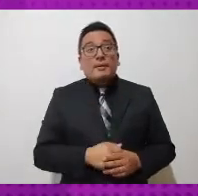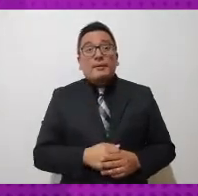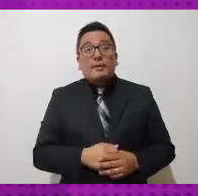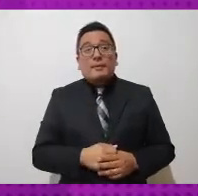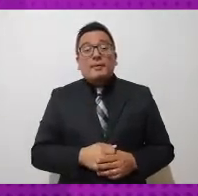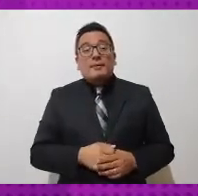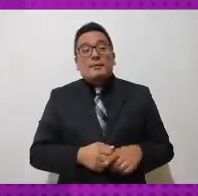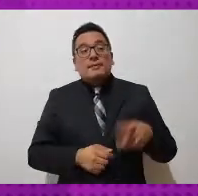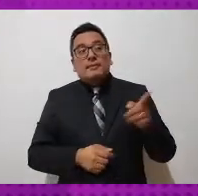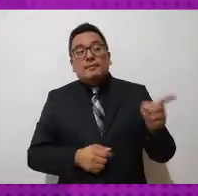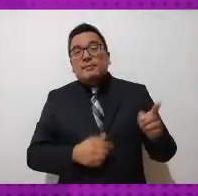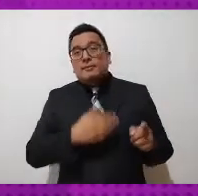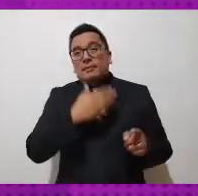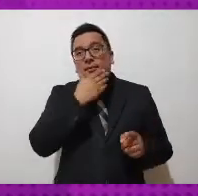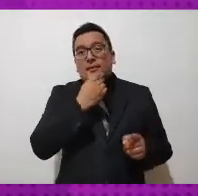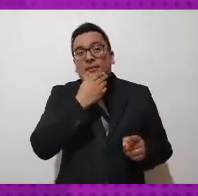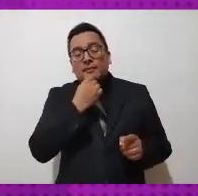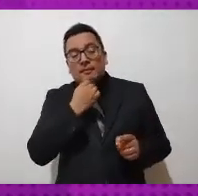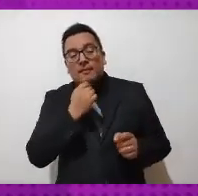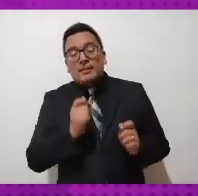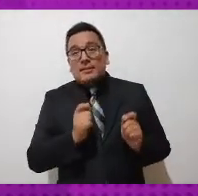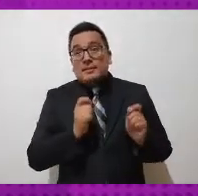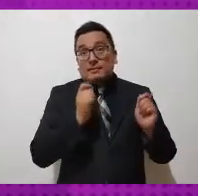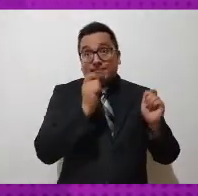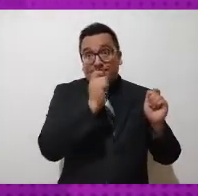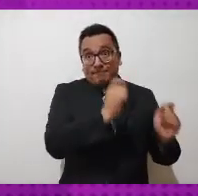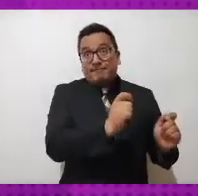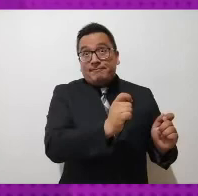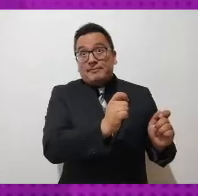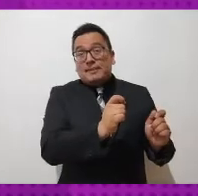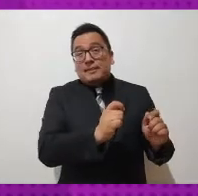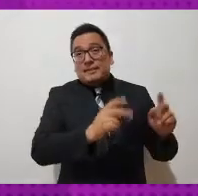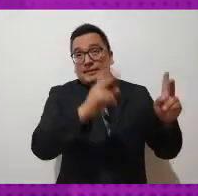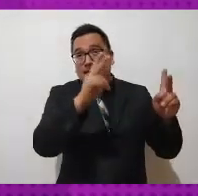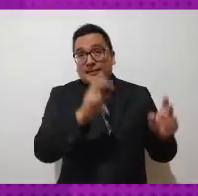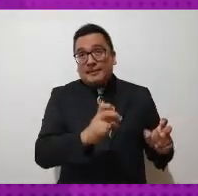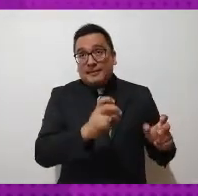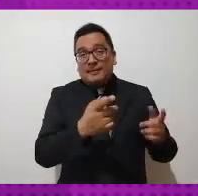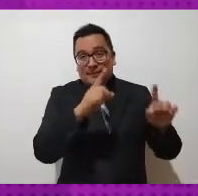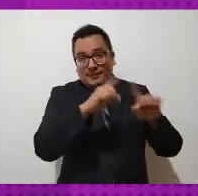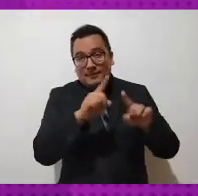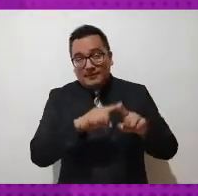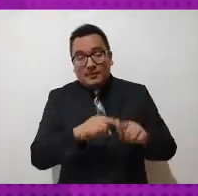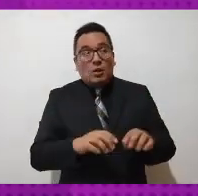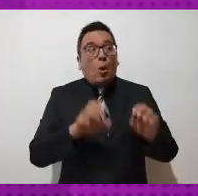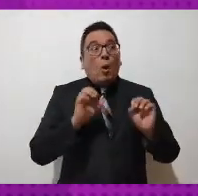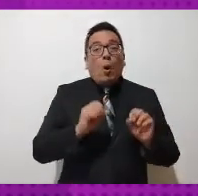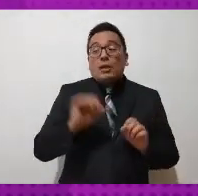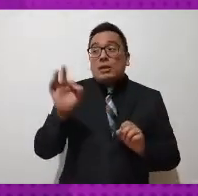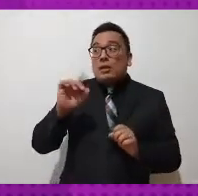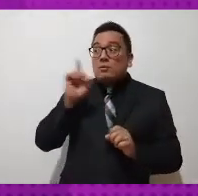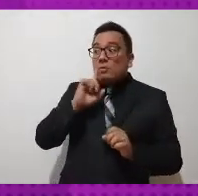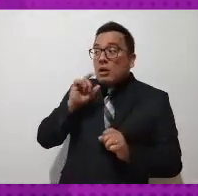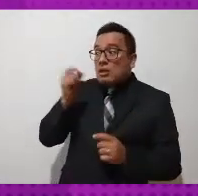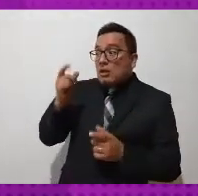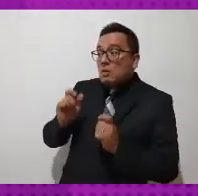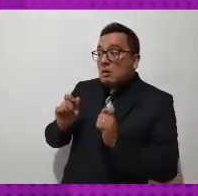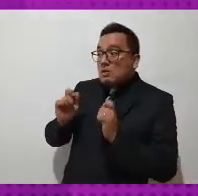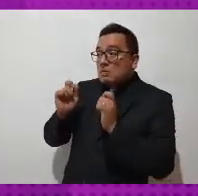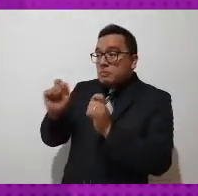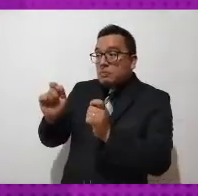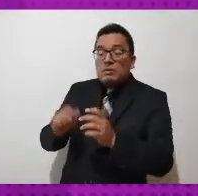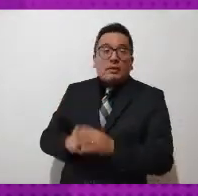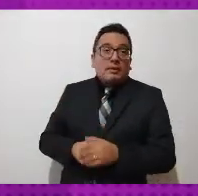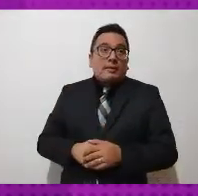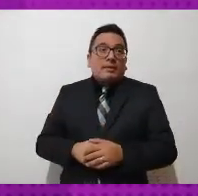siguen asignando a hombres o a mujeres con una concepción arcaica de lo apto de las habilidades propias del género, cayendo en